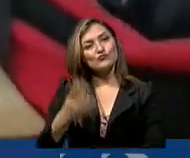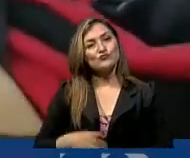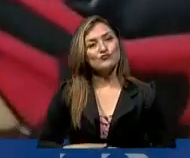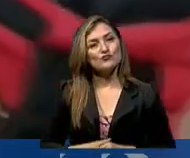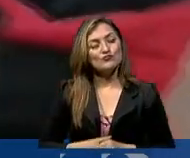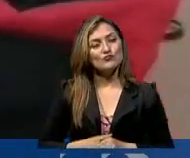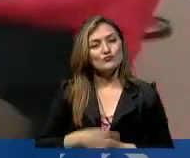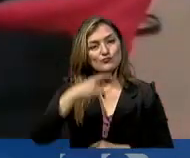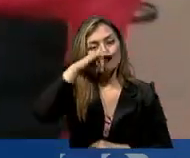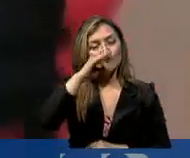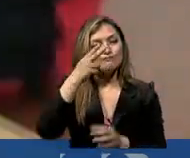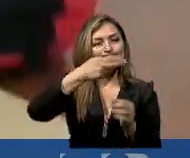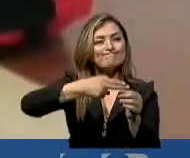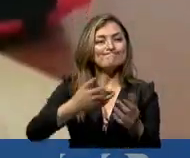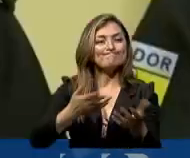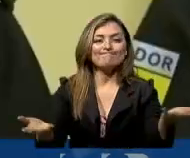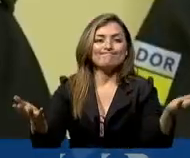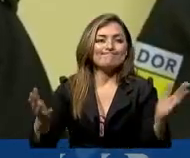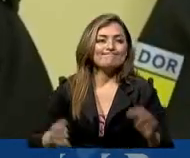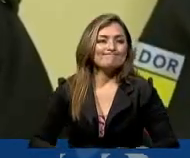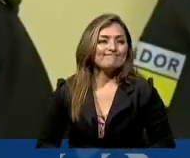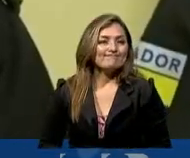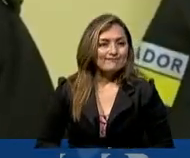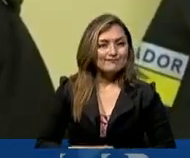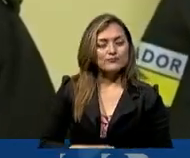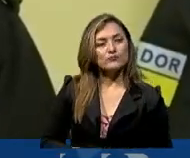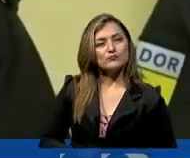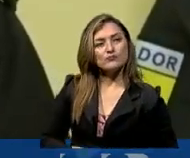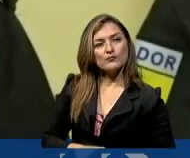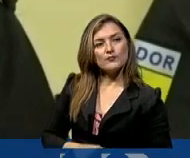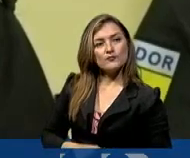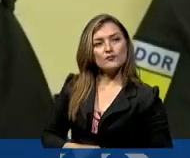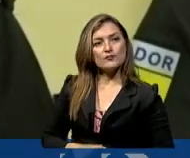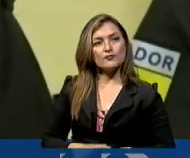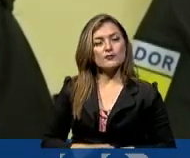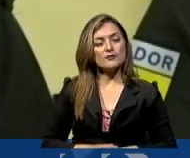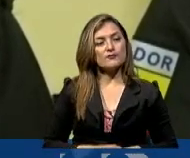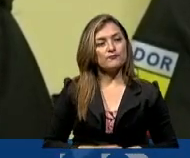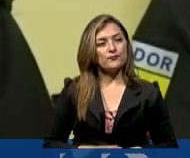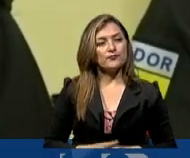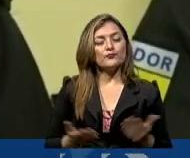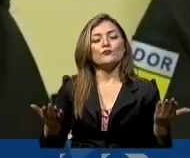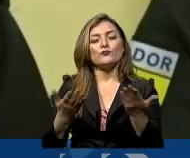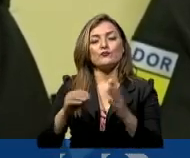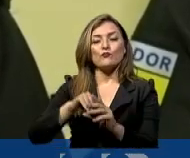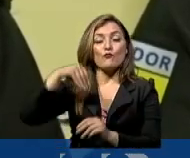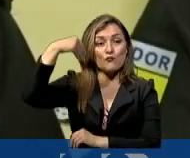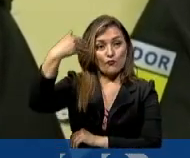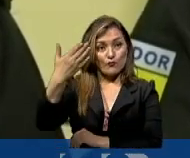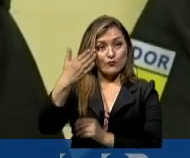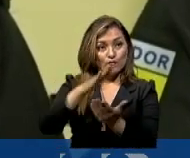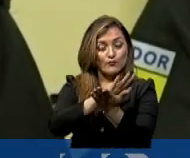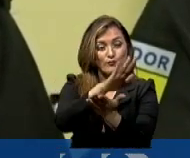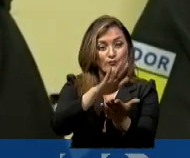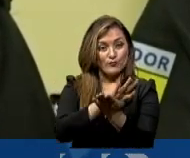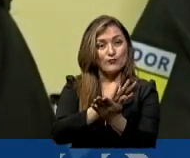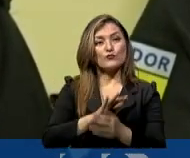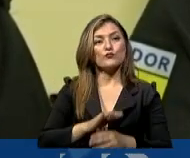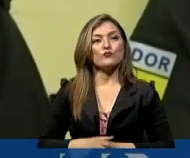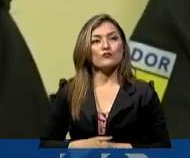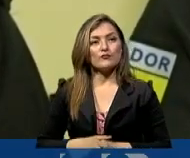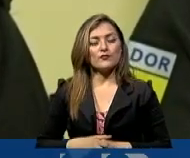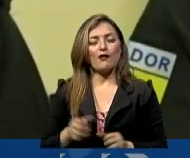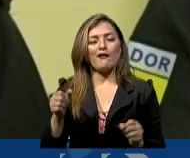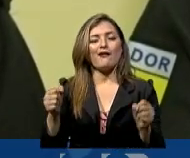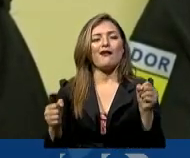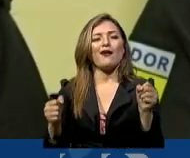los menores en este delito. Que estas personas se dedicaban en las partes exteriores de las unidades educativas, ya que tenían un